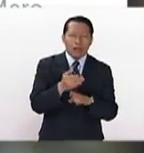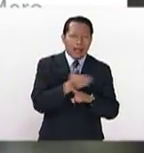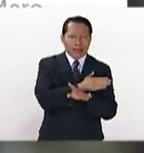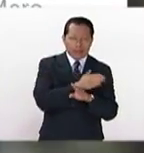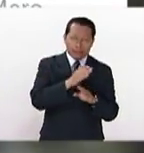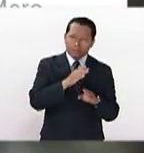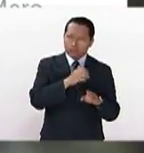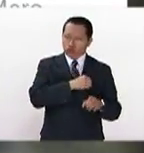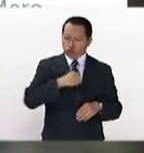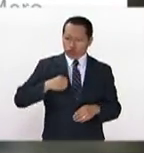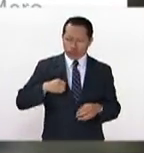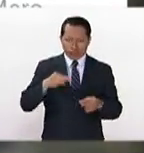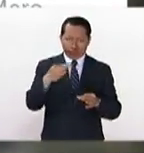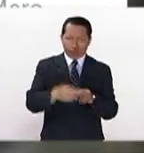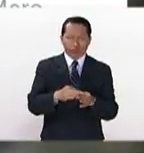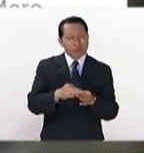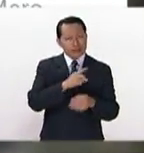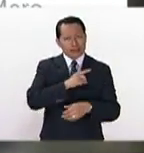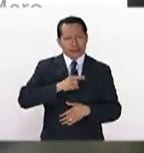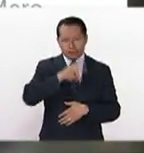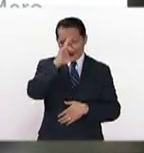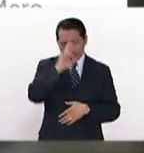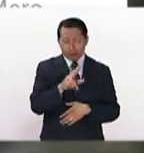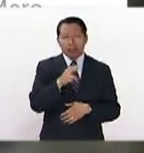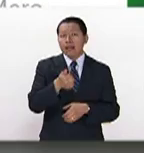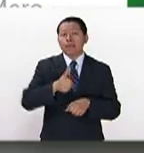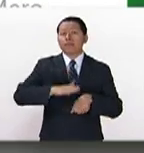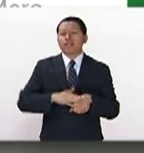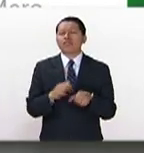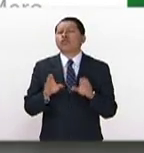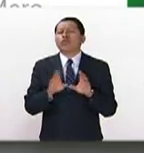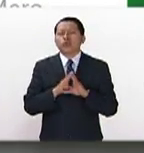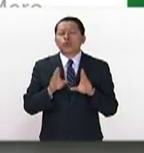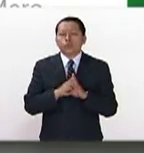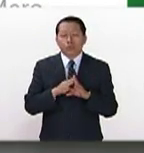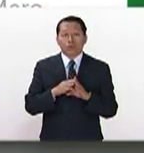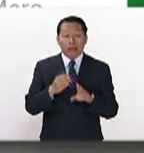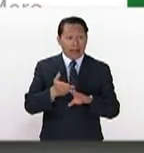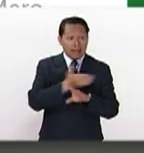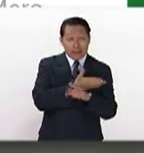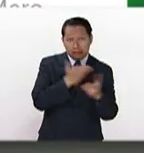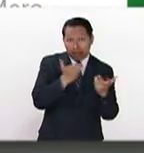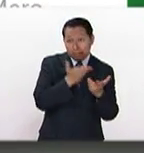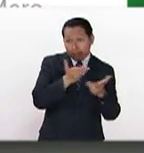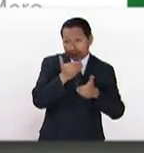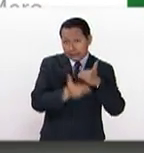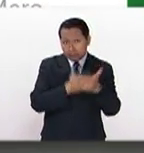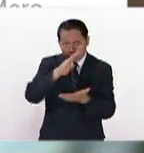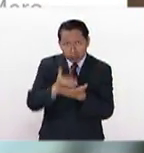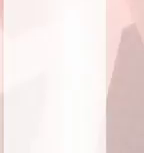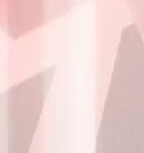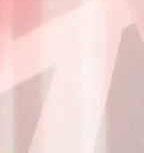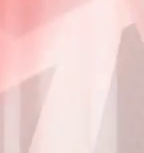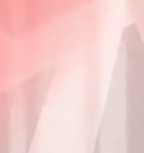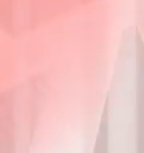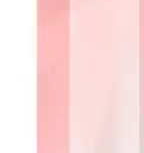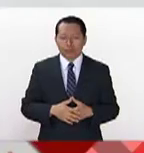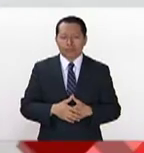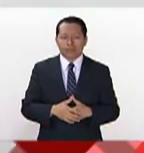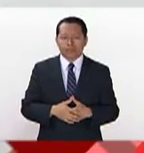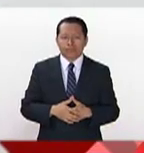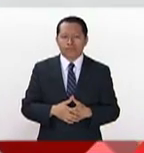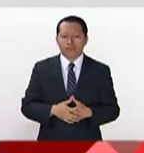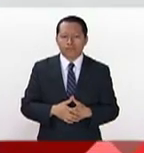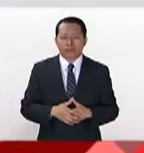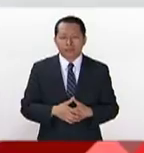adquiridos. Agregó que el país no necesita una administración que detenga lo que se ha venido construyendo. El